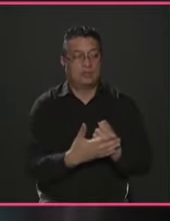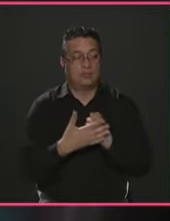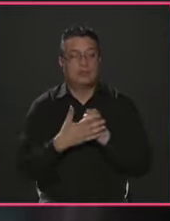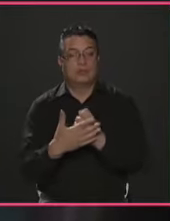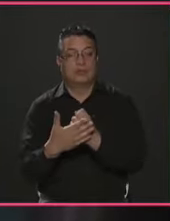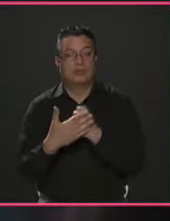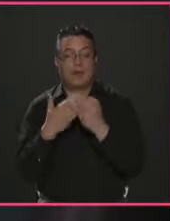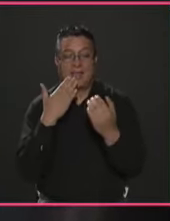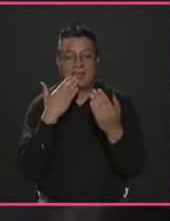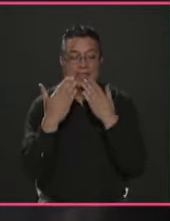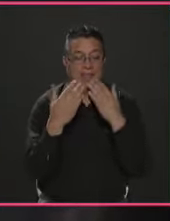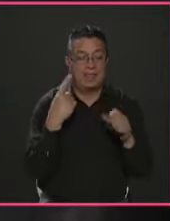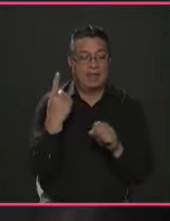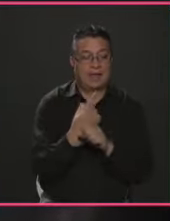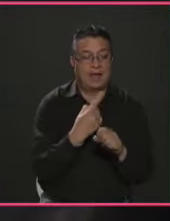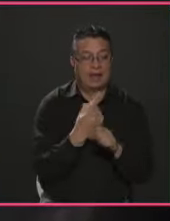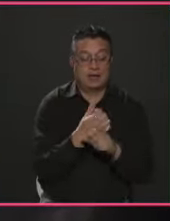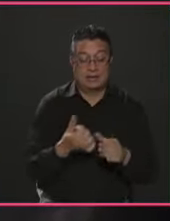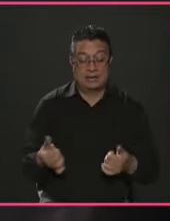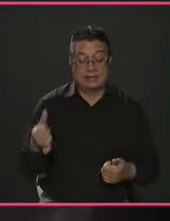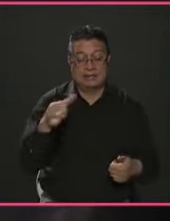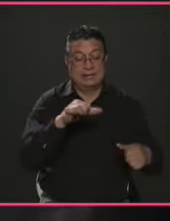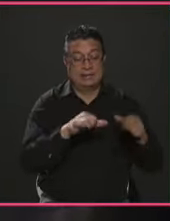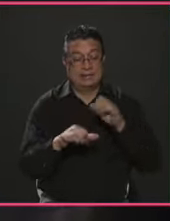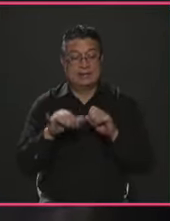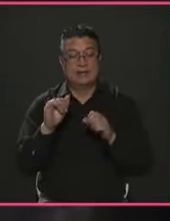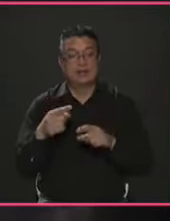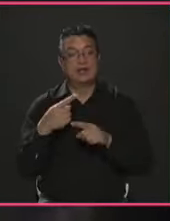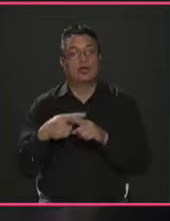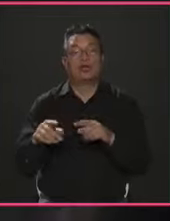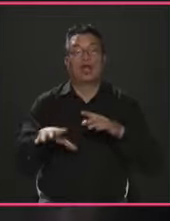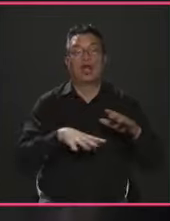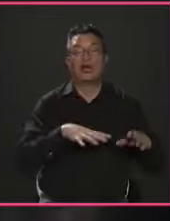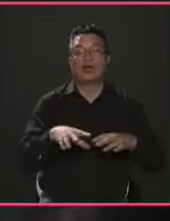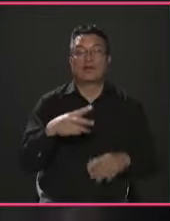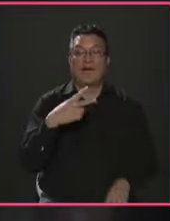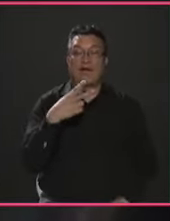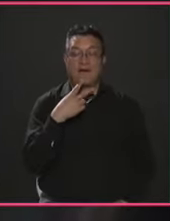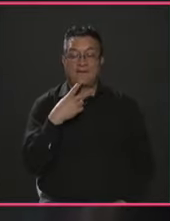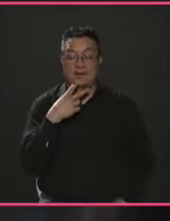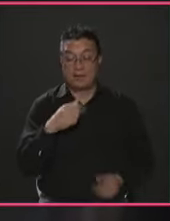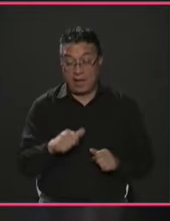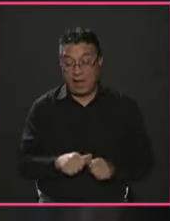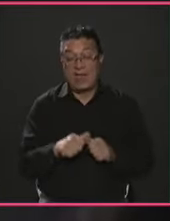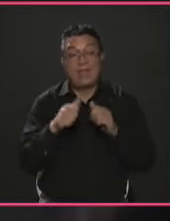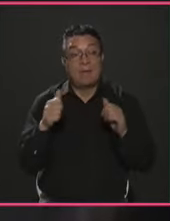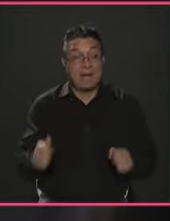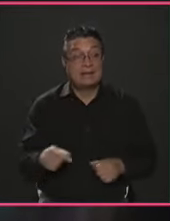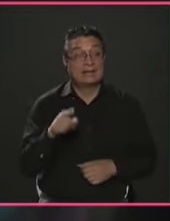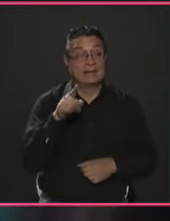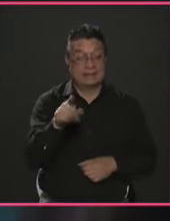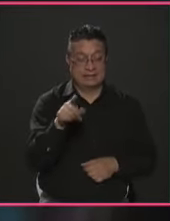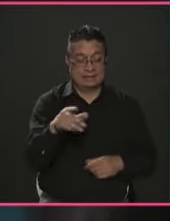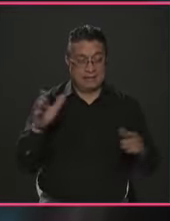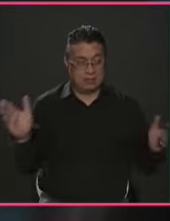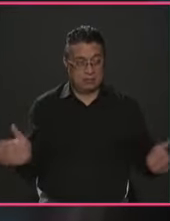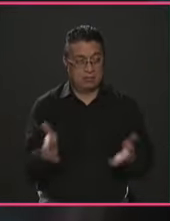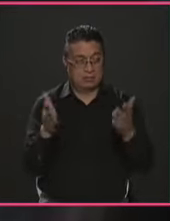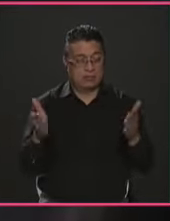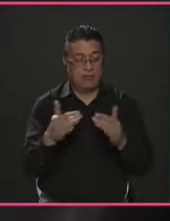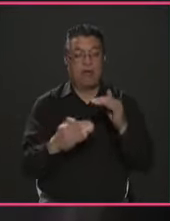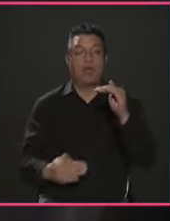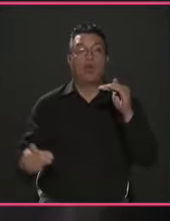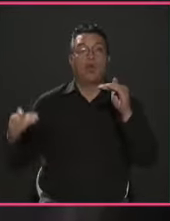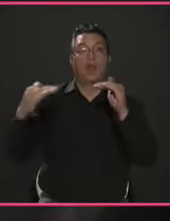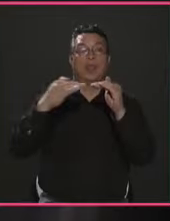diálogo entre la ciencia y los distintos aspectos de la vida Pero además ella ha sido impulsora de la equidad